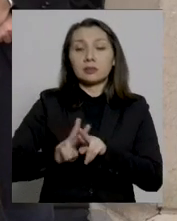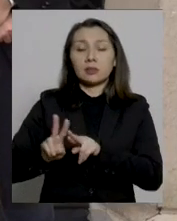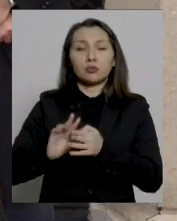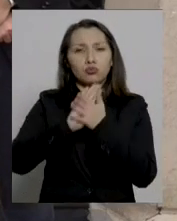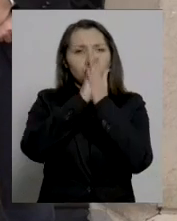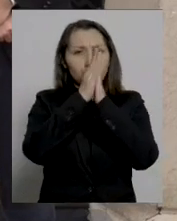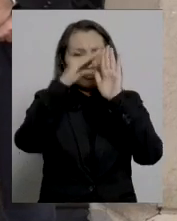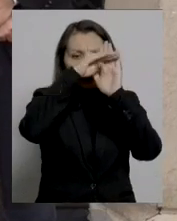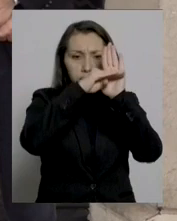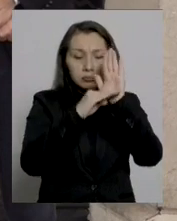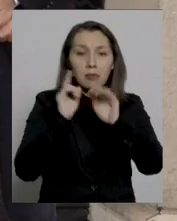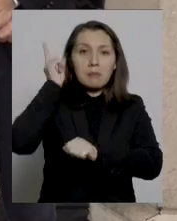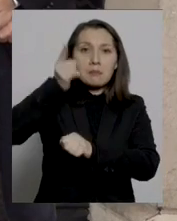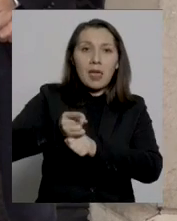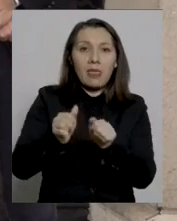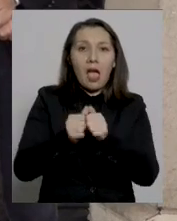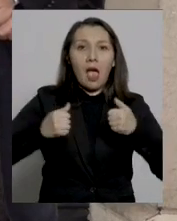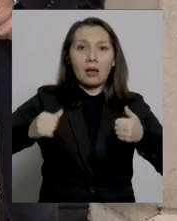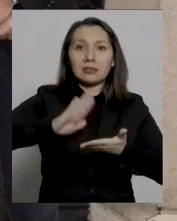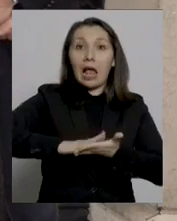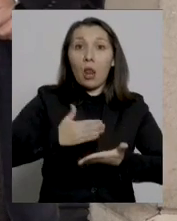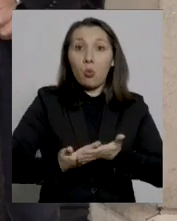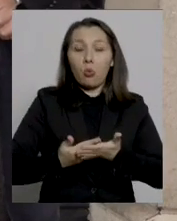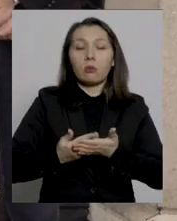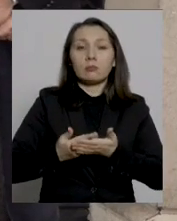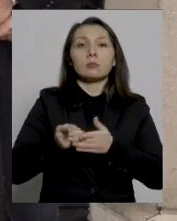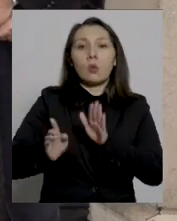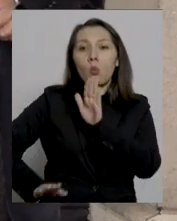las medidas que adopta la autoridad sanitaria, las cuarentenas,